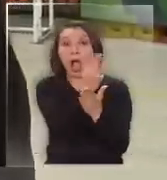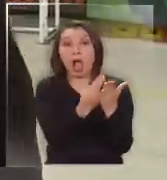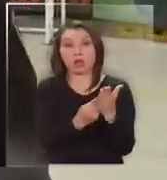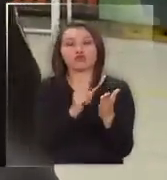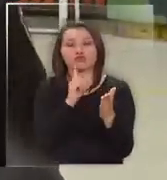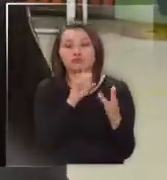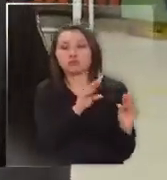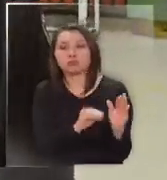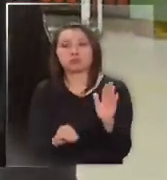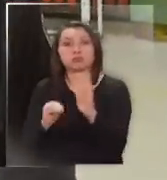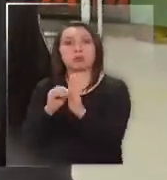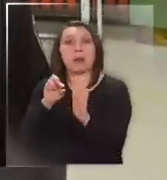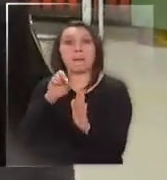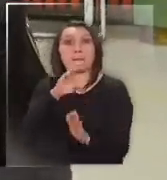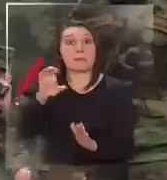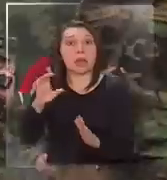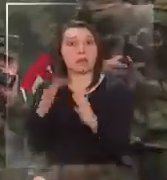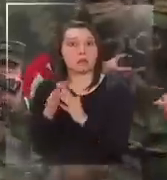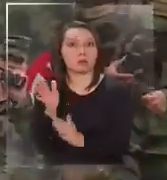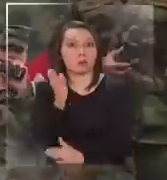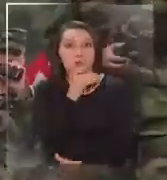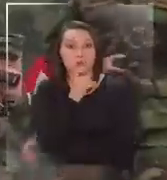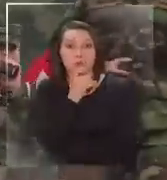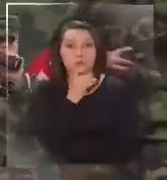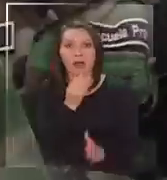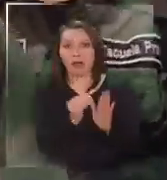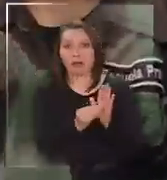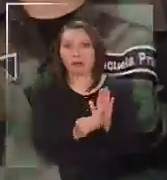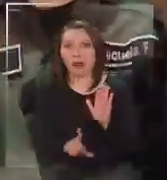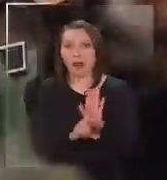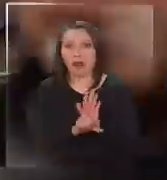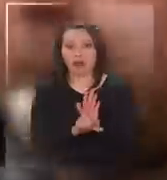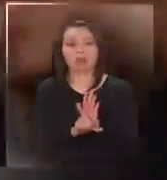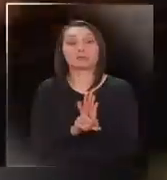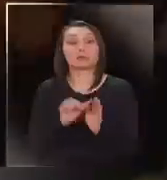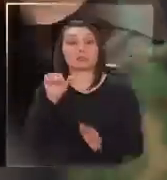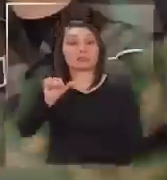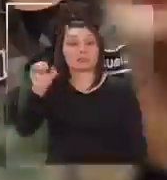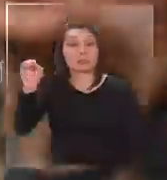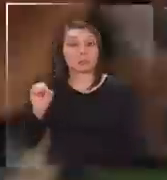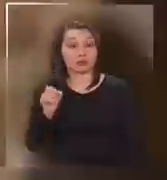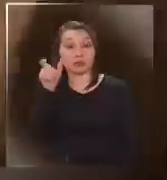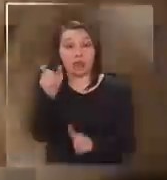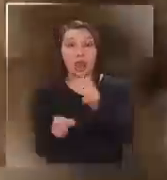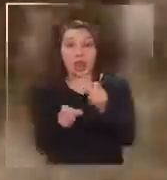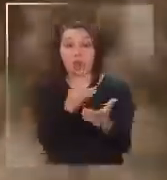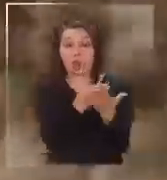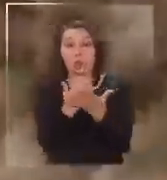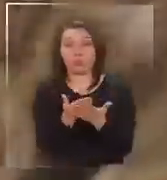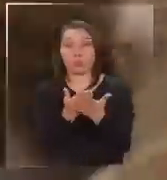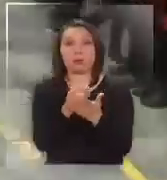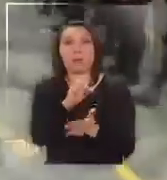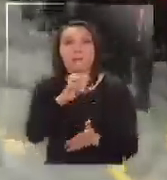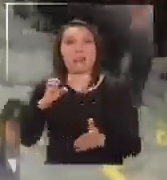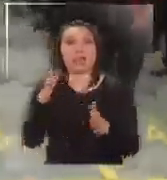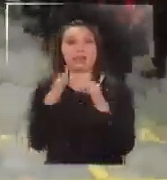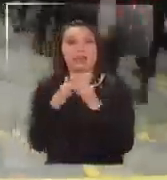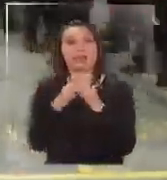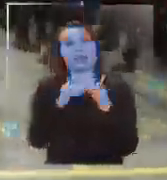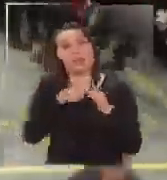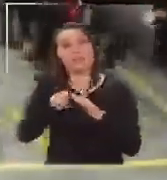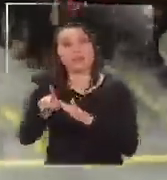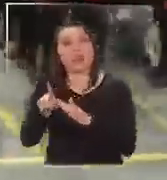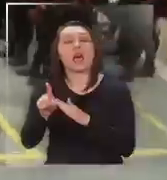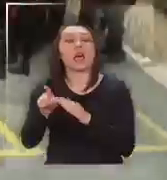aparecen, los premilitares no existen. Solo el 16% de los alumnos que están en una premilitar ingresa a alguna carrera